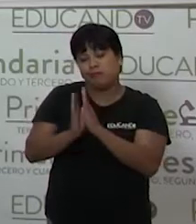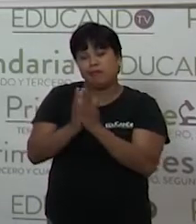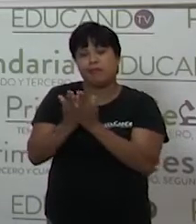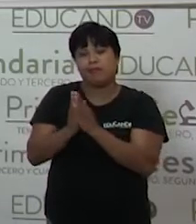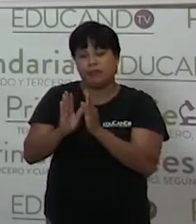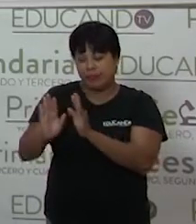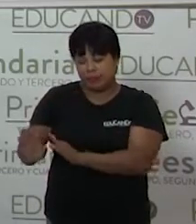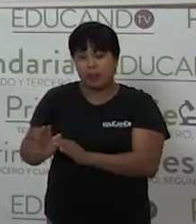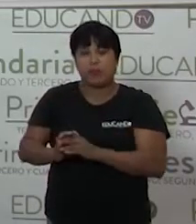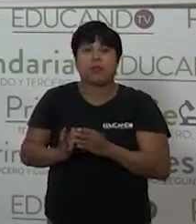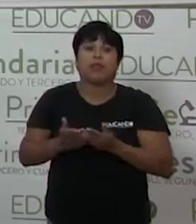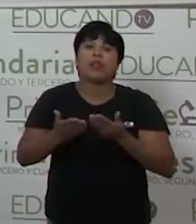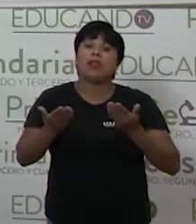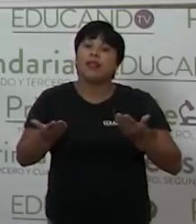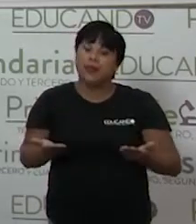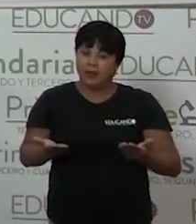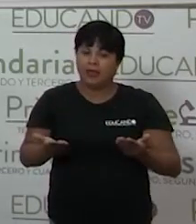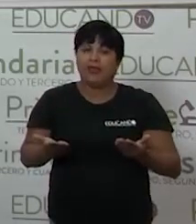ahora